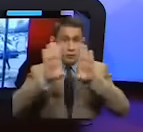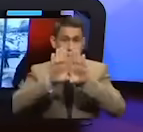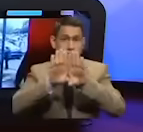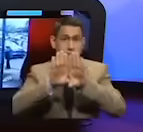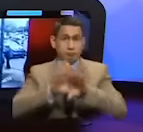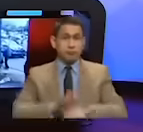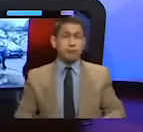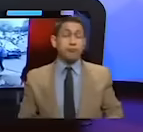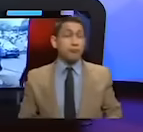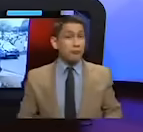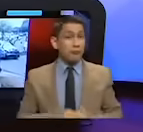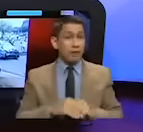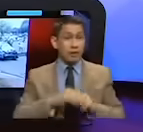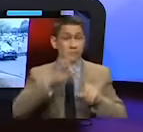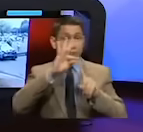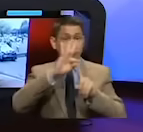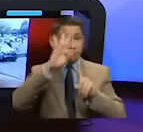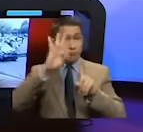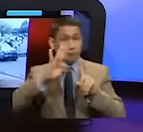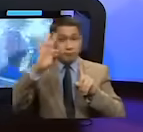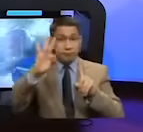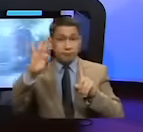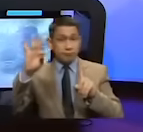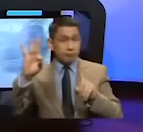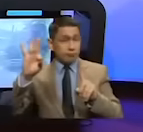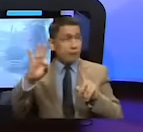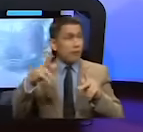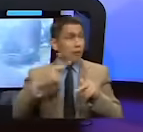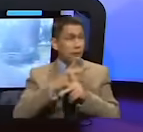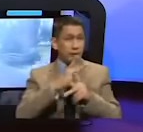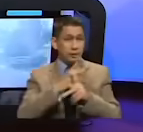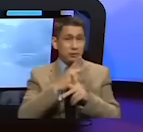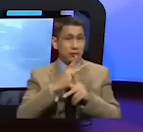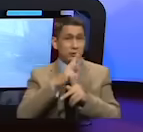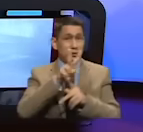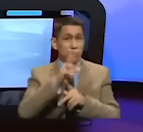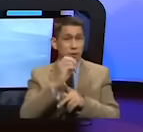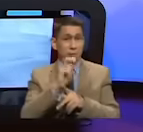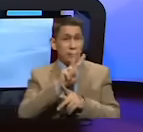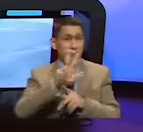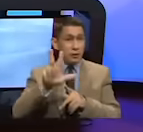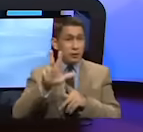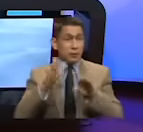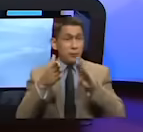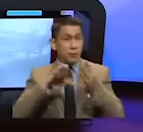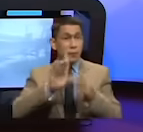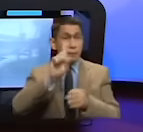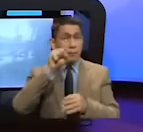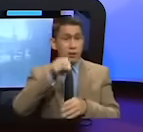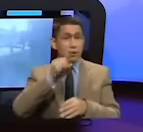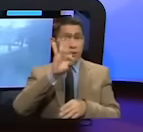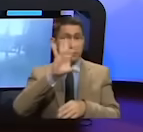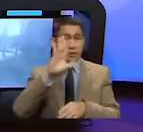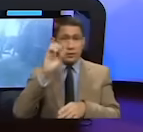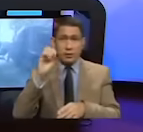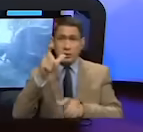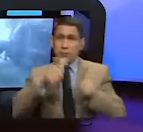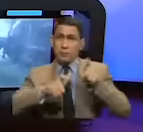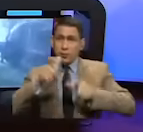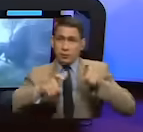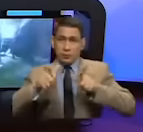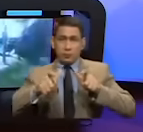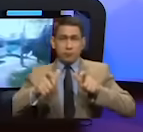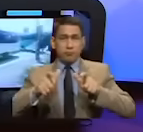tan escalofriante como las muertes violentas, porque en el 2023 fallecieron 1.900 personas. Solamente